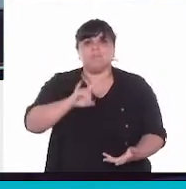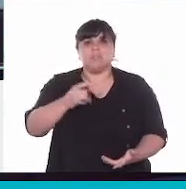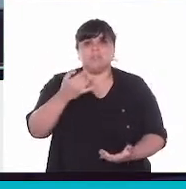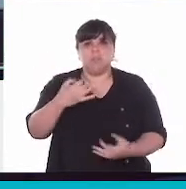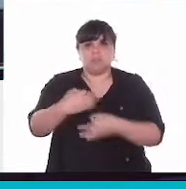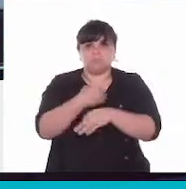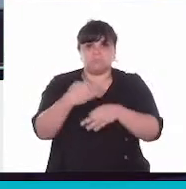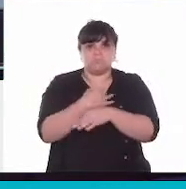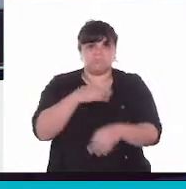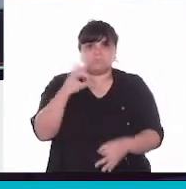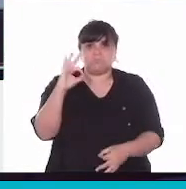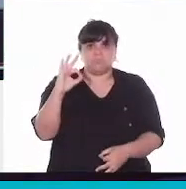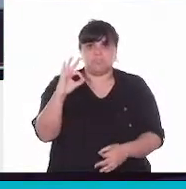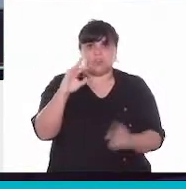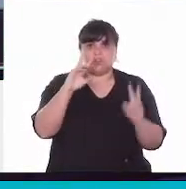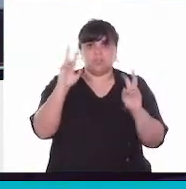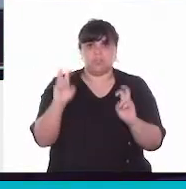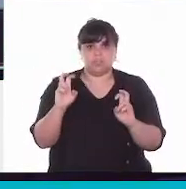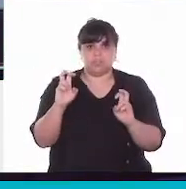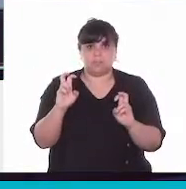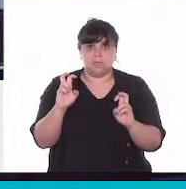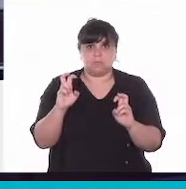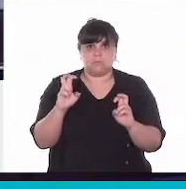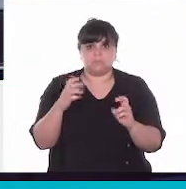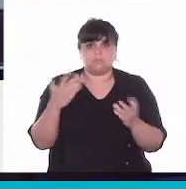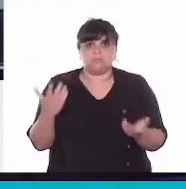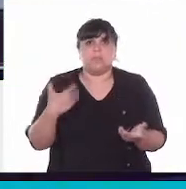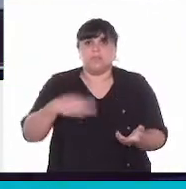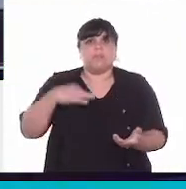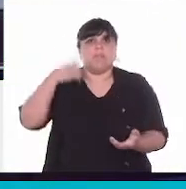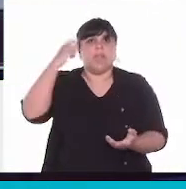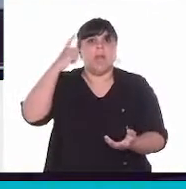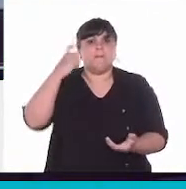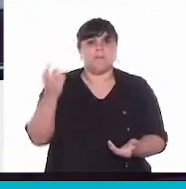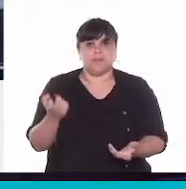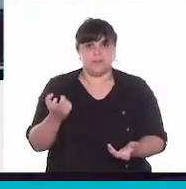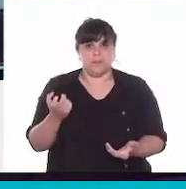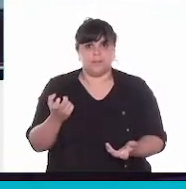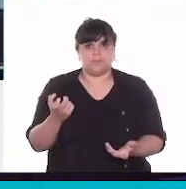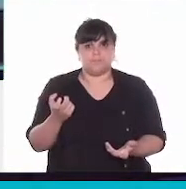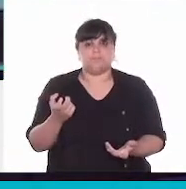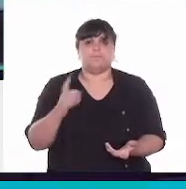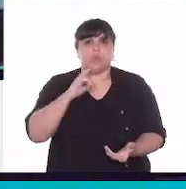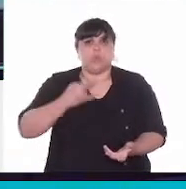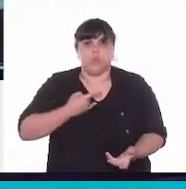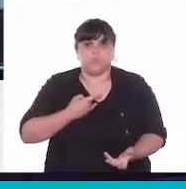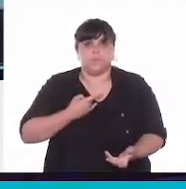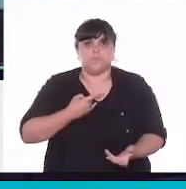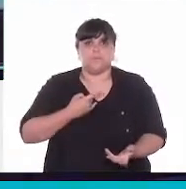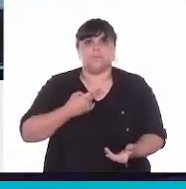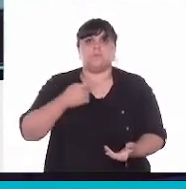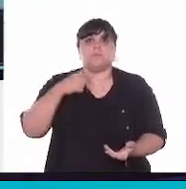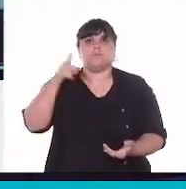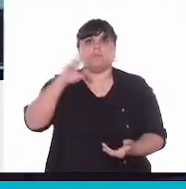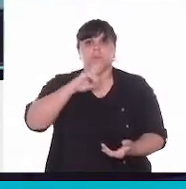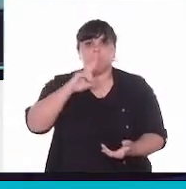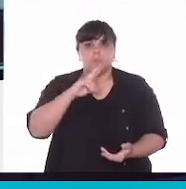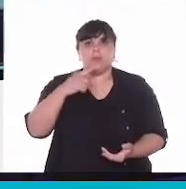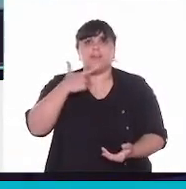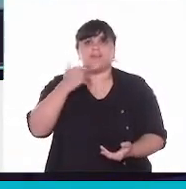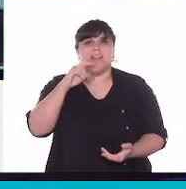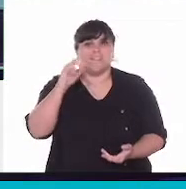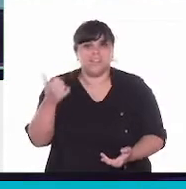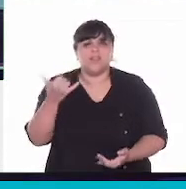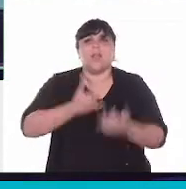nada de eso y tenía que aprenderlo por mi cuenta además Sabrina contaba que las mujeres